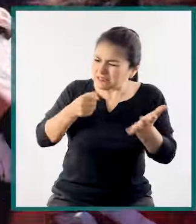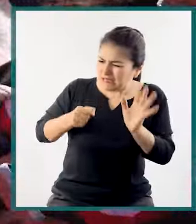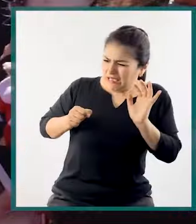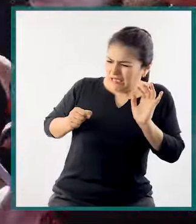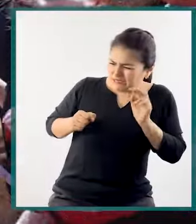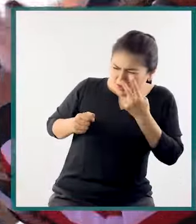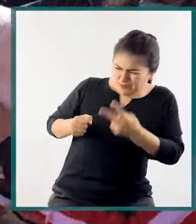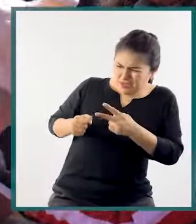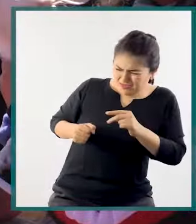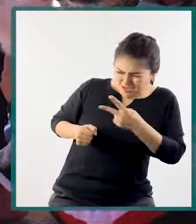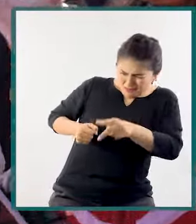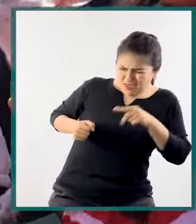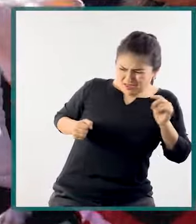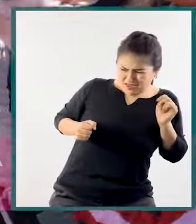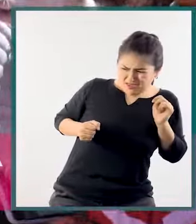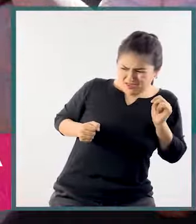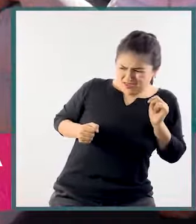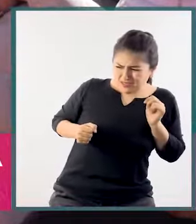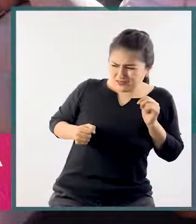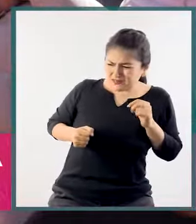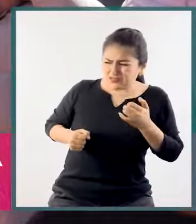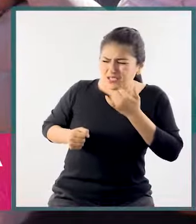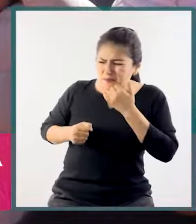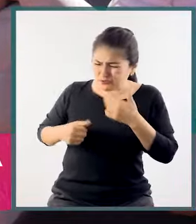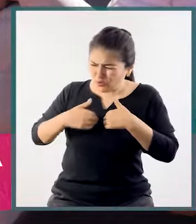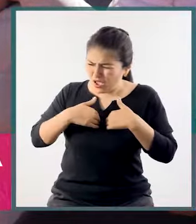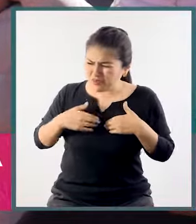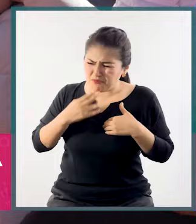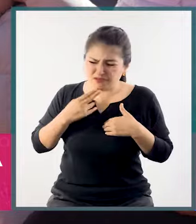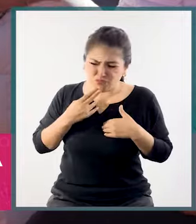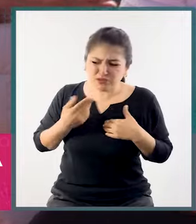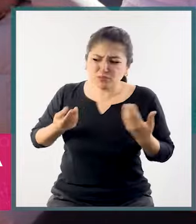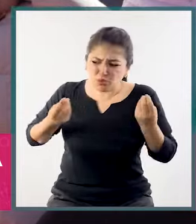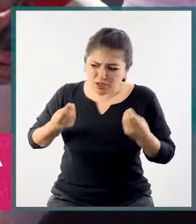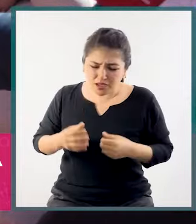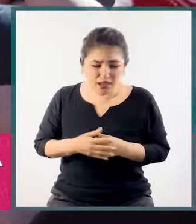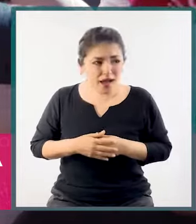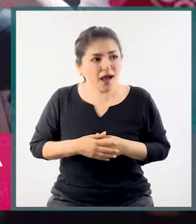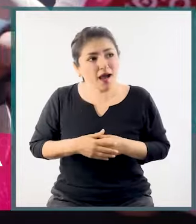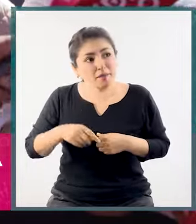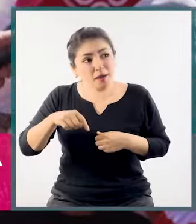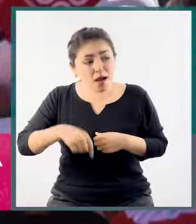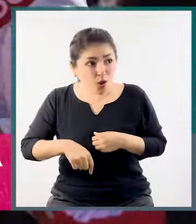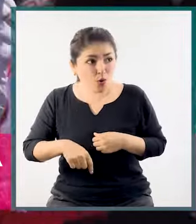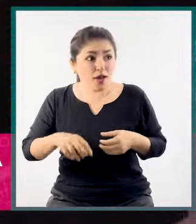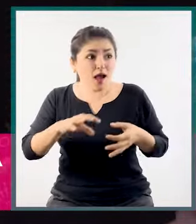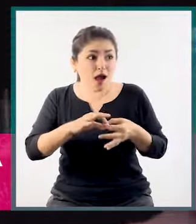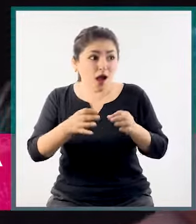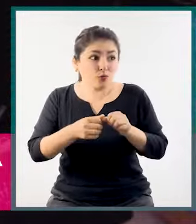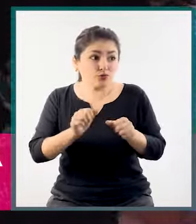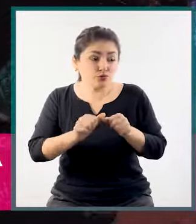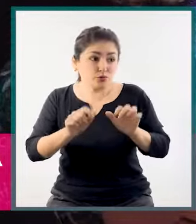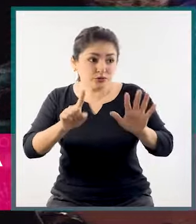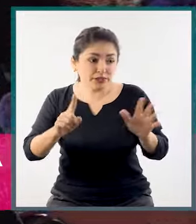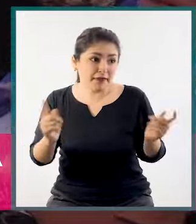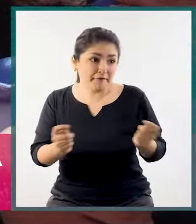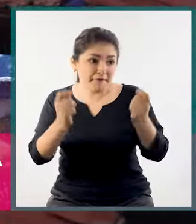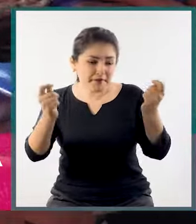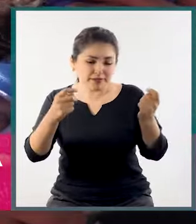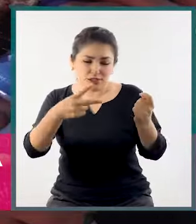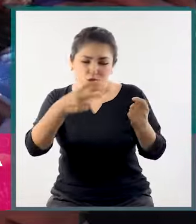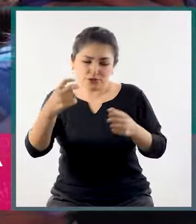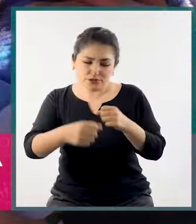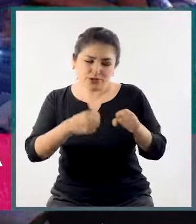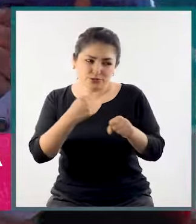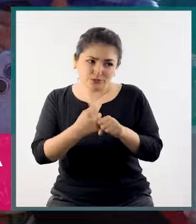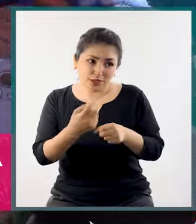Señora, pues, ay, ya ve, ¿por qué ha venido con su mascota tan dulce? Ah, bueno, para ver la fiesta del 6 de agosto, la